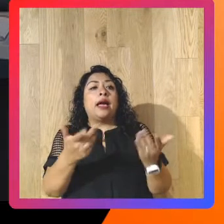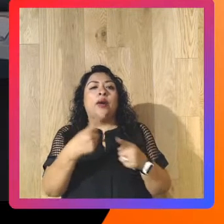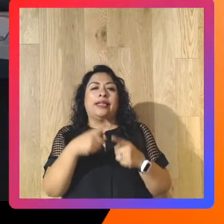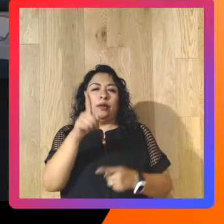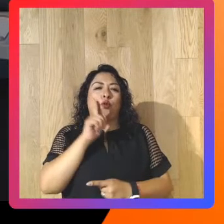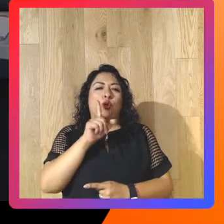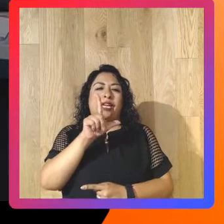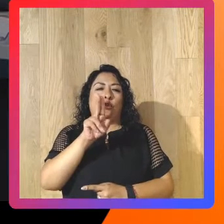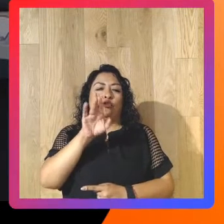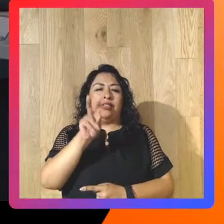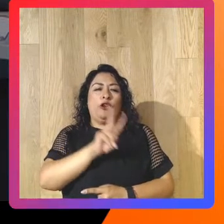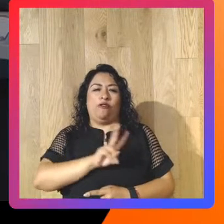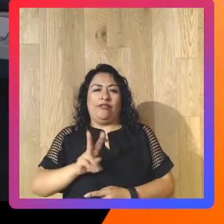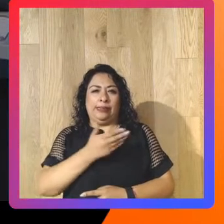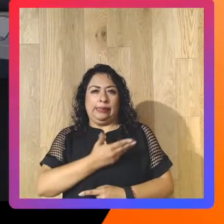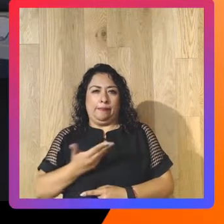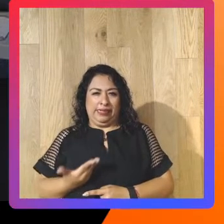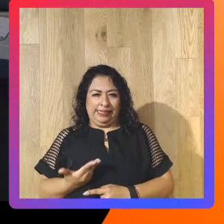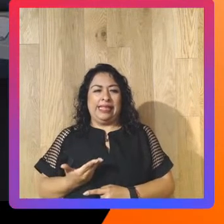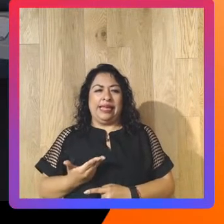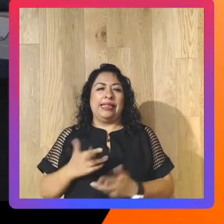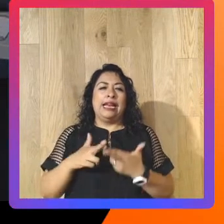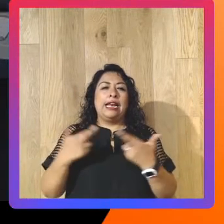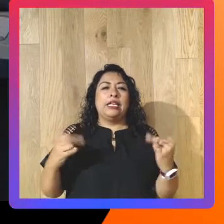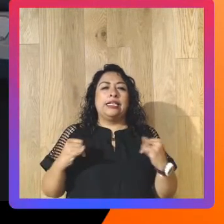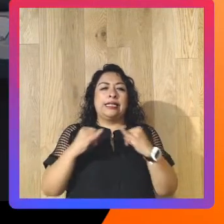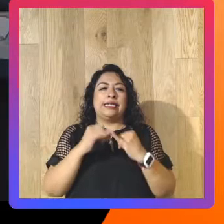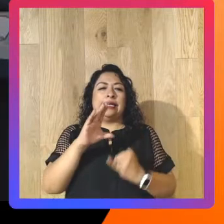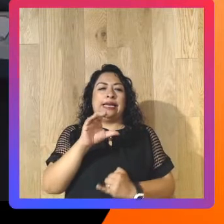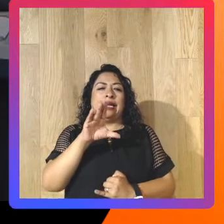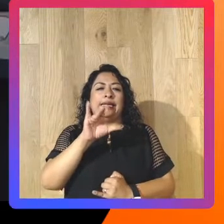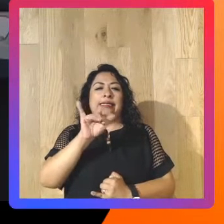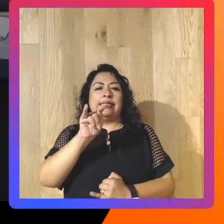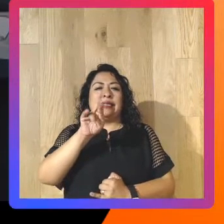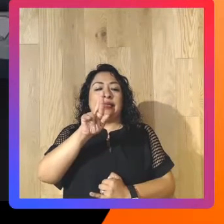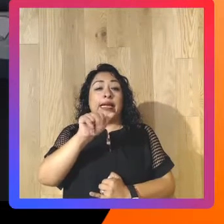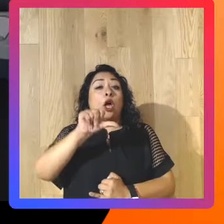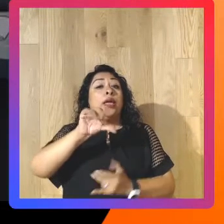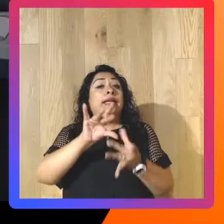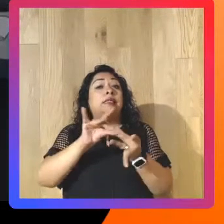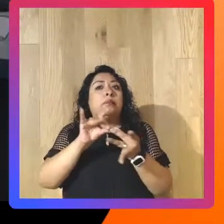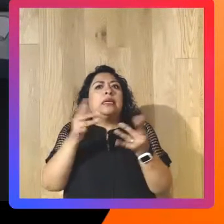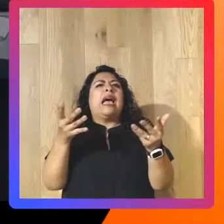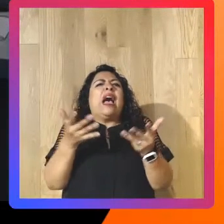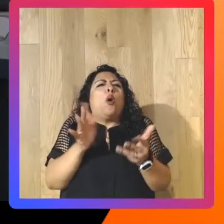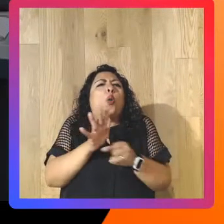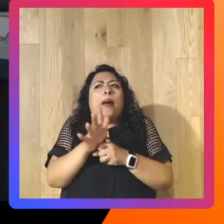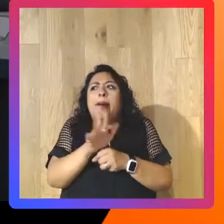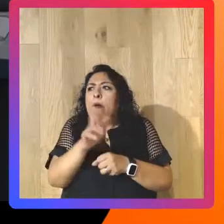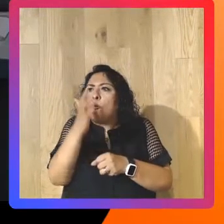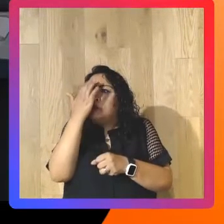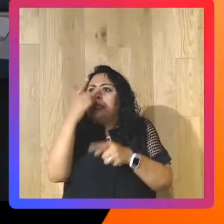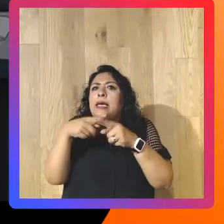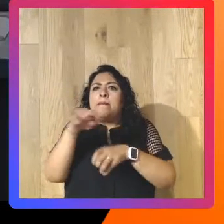Carreón, vicepresidenta de Relaciones Institucionales de Canacintra, quien nos viene a platicar sobre las acciones para reconocer a empresas